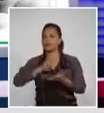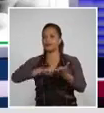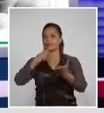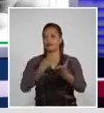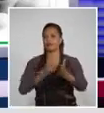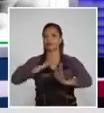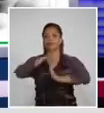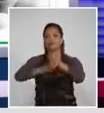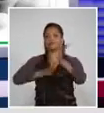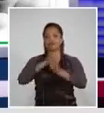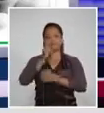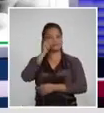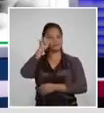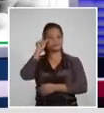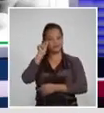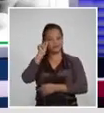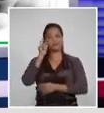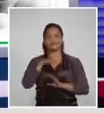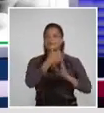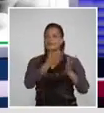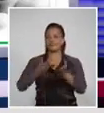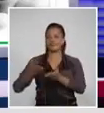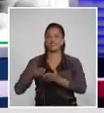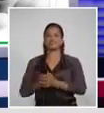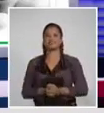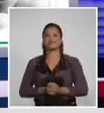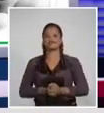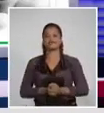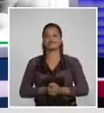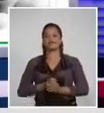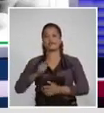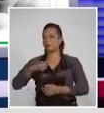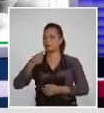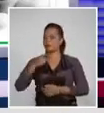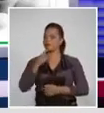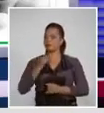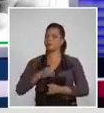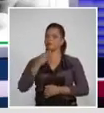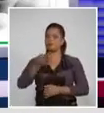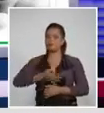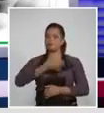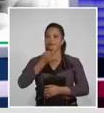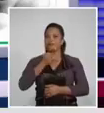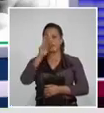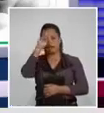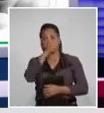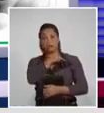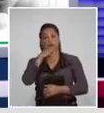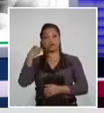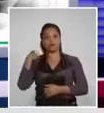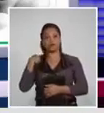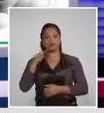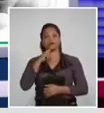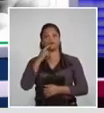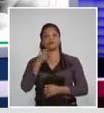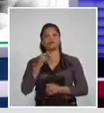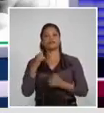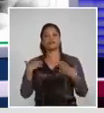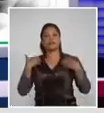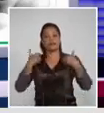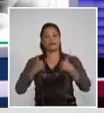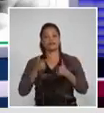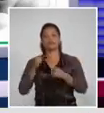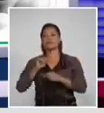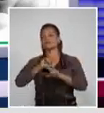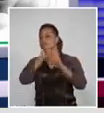Marileimi Repilado, y le doy la bienvenida, como habitualmente hacemos, al doctor Francisco Durán García, director nacional de